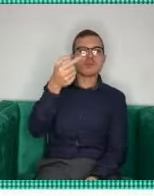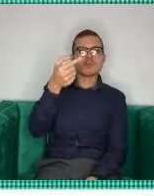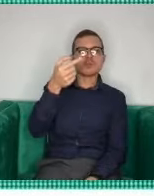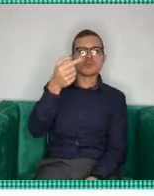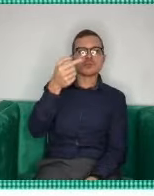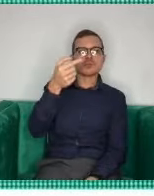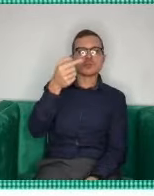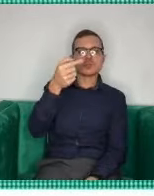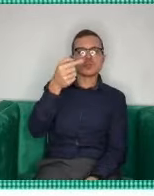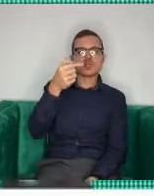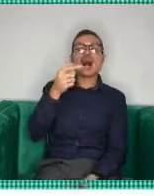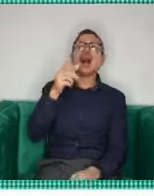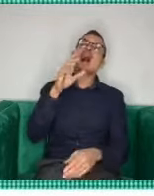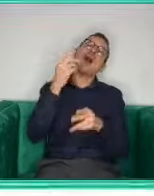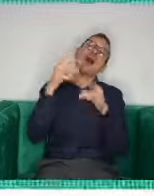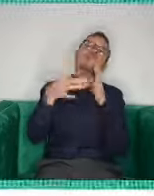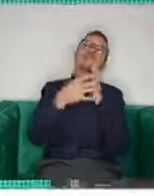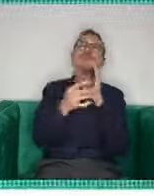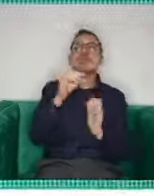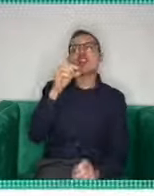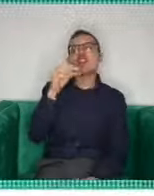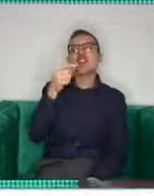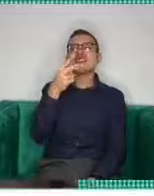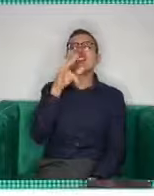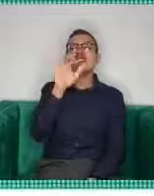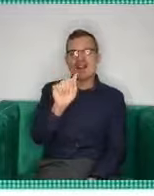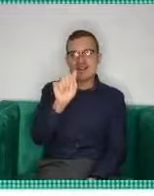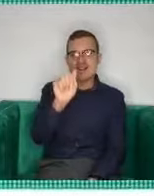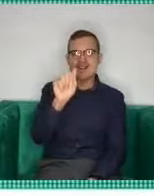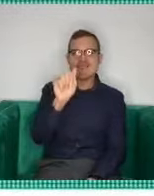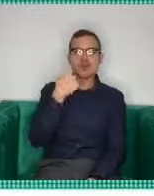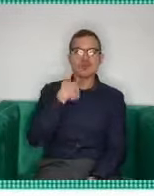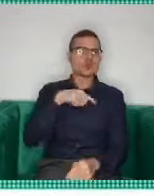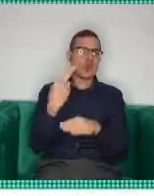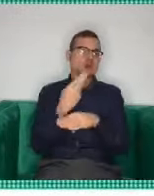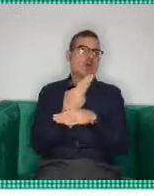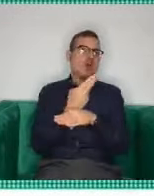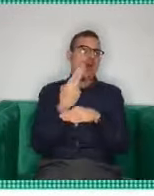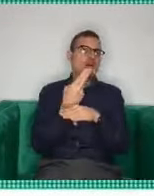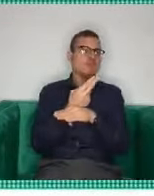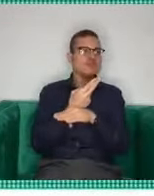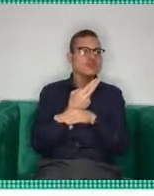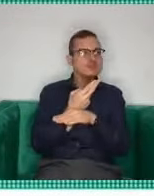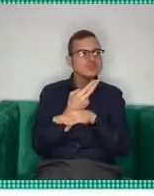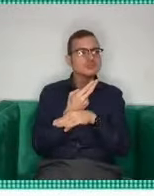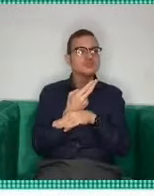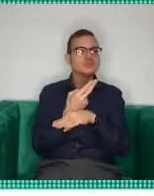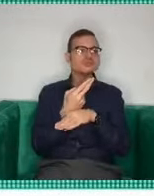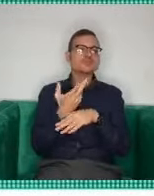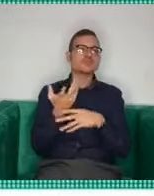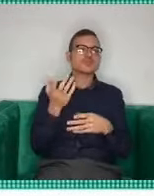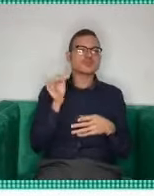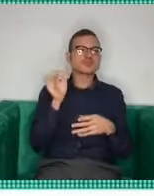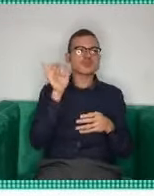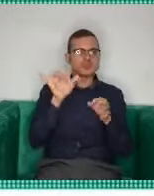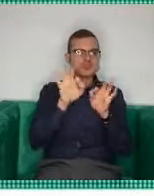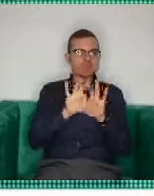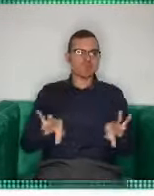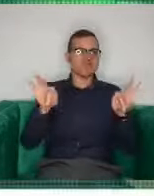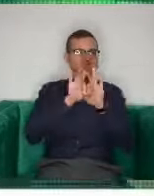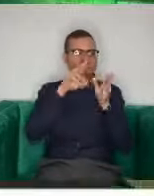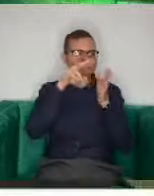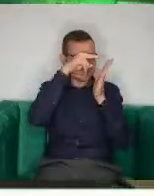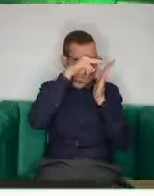con aceite de oliva, que tiene muchas propiedades antiinflamatorias. Por eso es importante leer, sí. Leer la